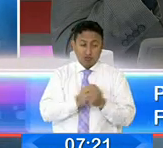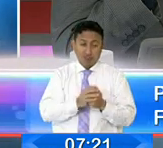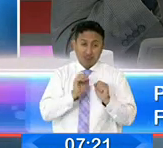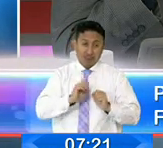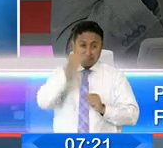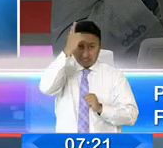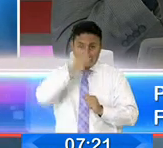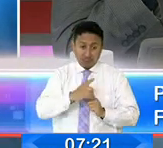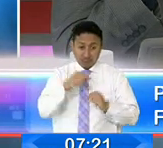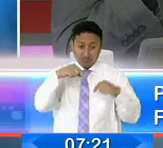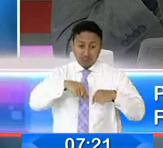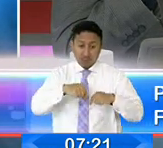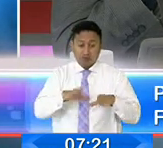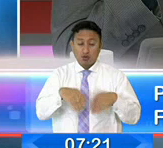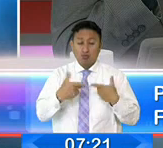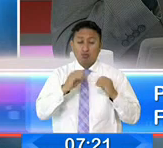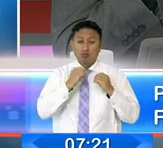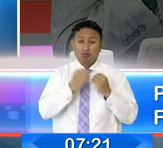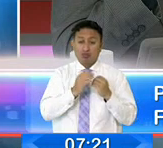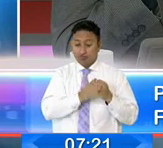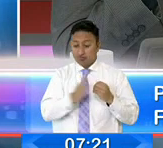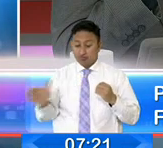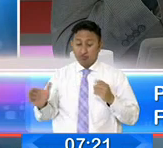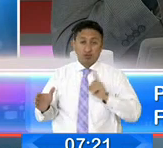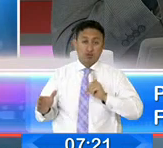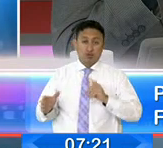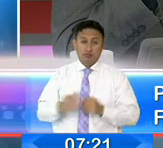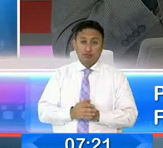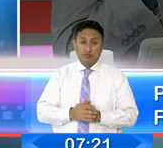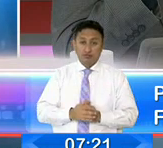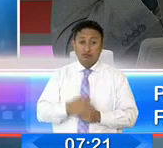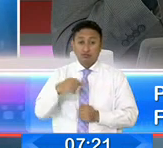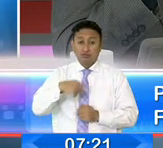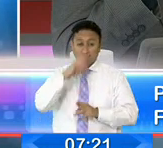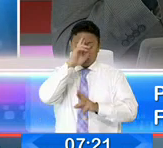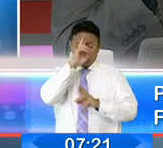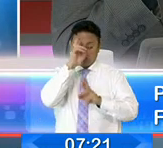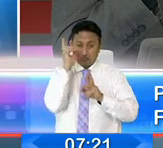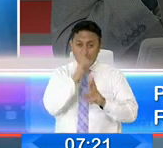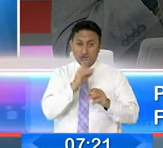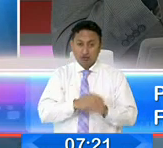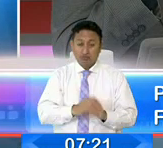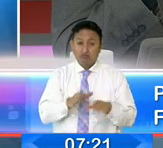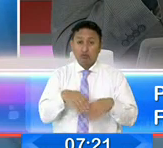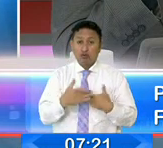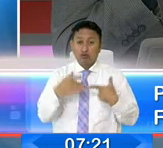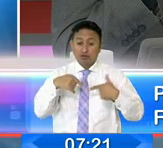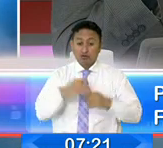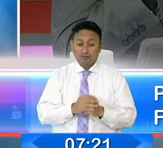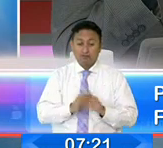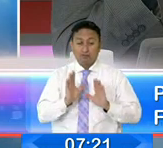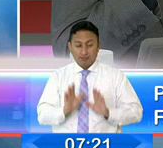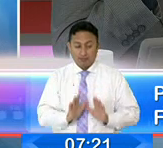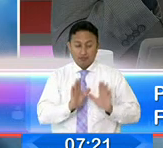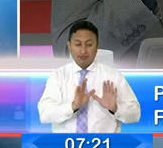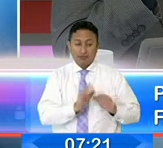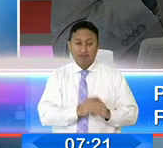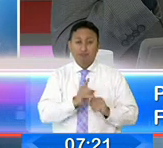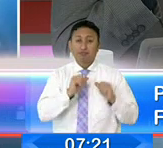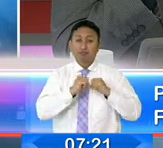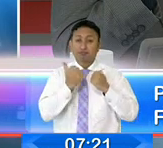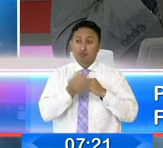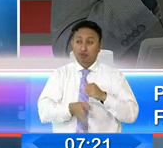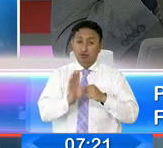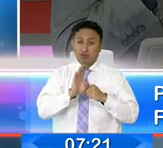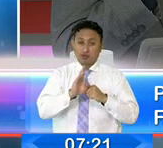decisiones al margen de su organización. Nosotros, en un acto de responsabilidad, hemos generado gobernabilidad, por ejemplo, dentro de la Asamblea